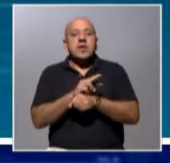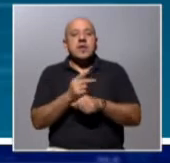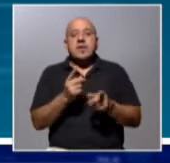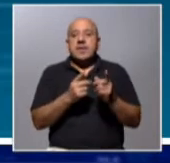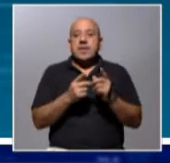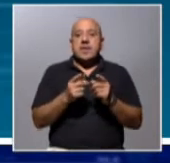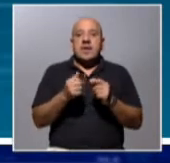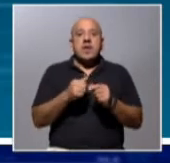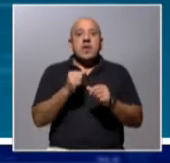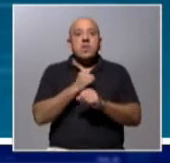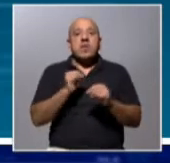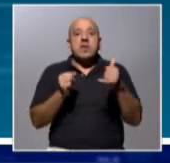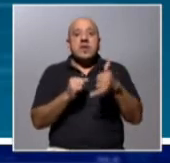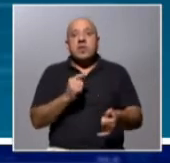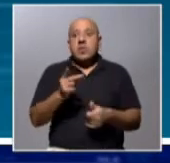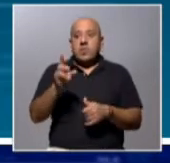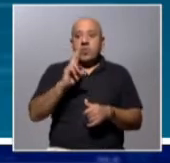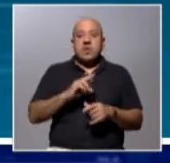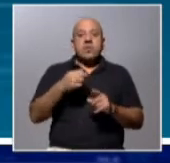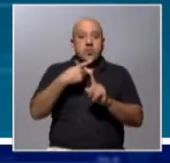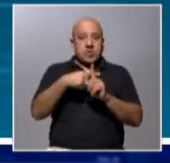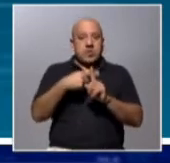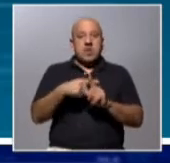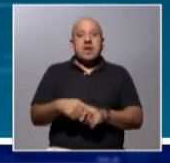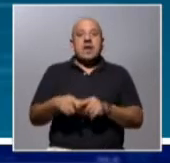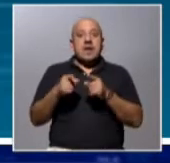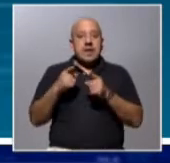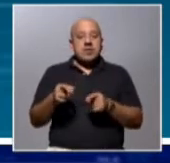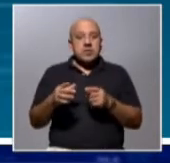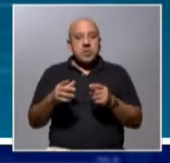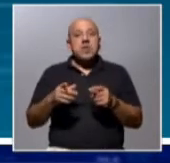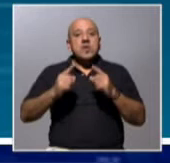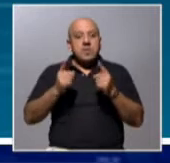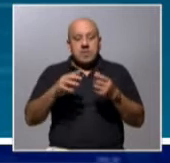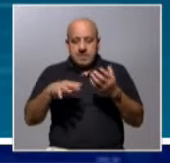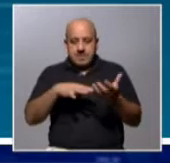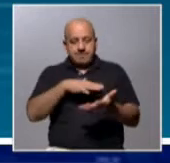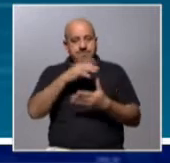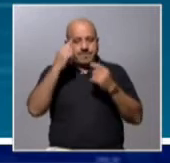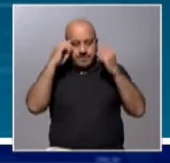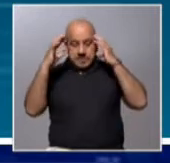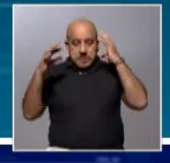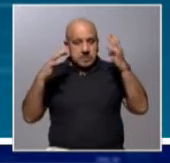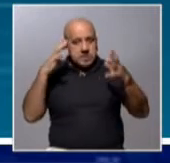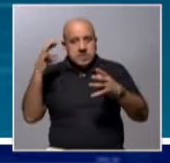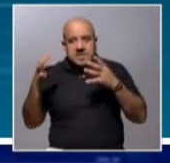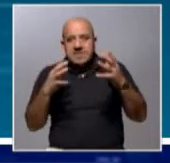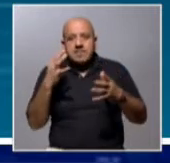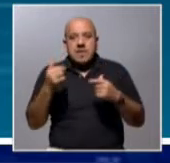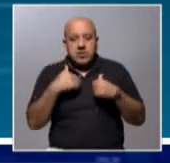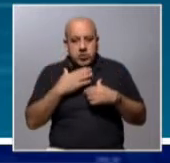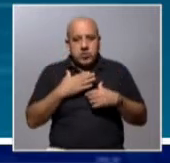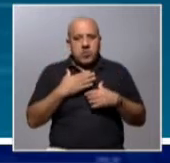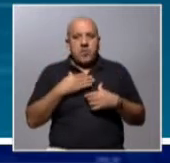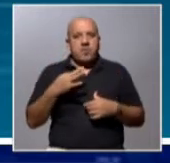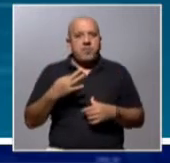respuesta saludable frente a la situación. Entonces eso también desestabiliza mucho y nos hace ponernos en el lugar este de, bueno, para proteger mi vida, que